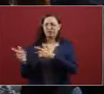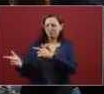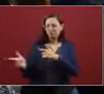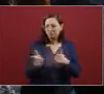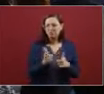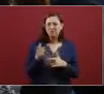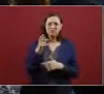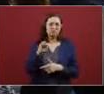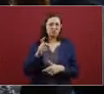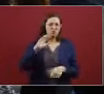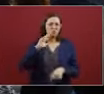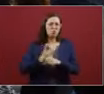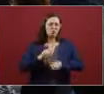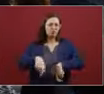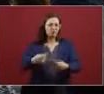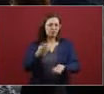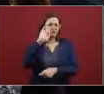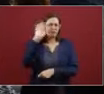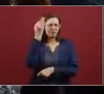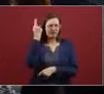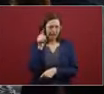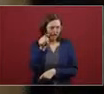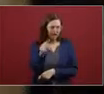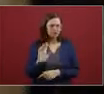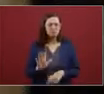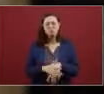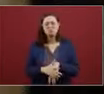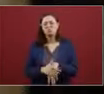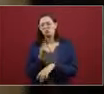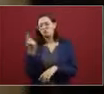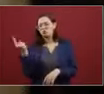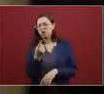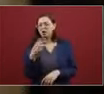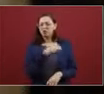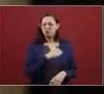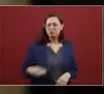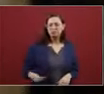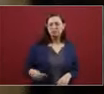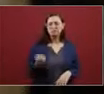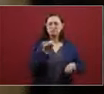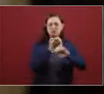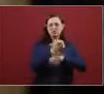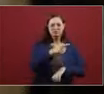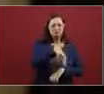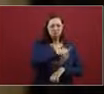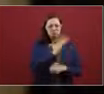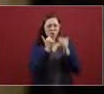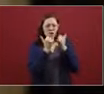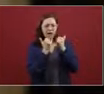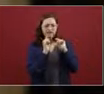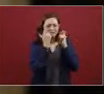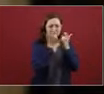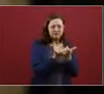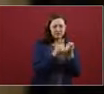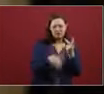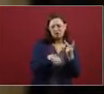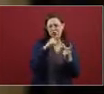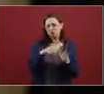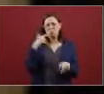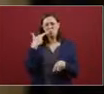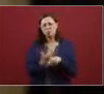competencia federal. La pregunta es por qué tendrían que pagar estados y municipios si por un lado no tienen dinero y por otro lado técnicamente no